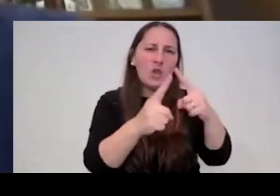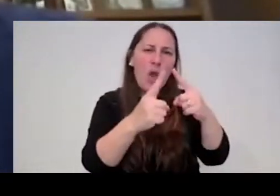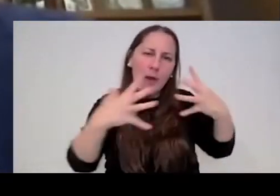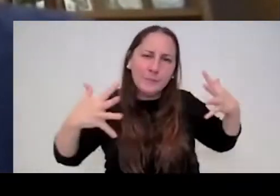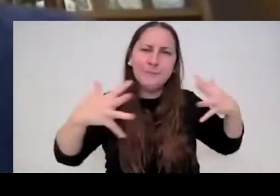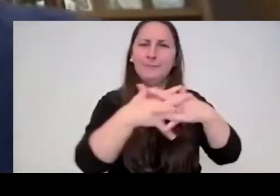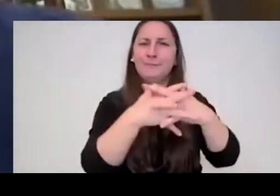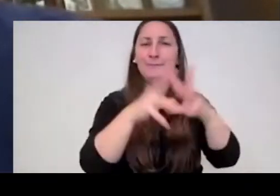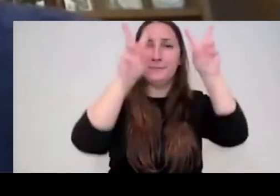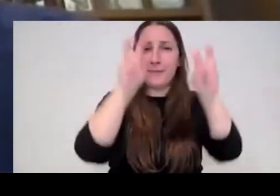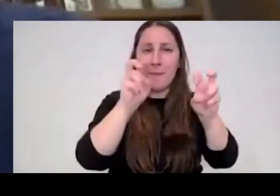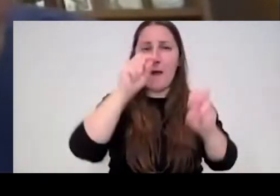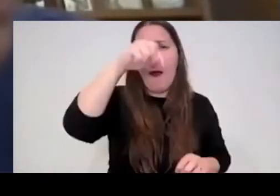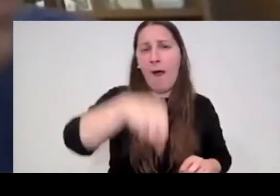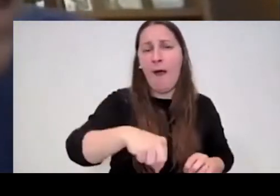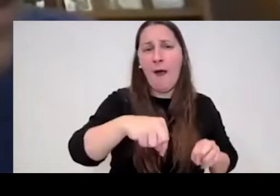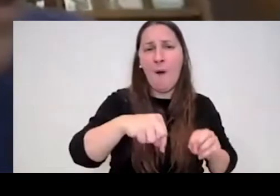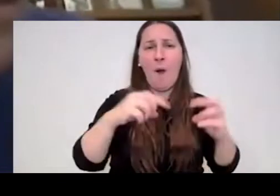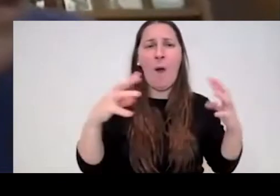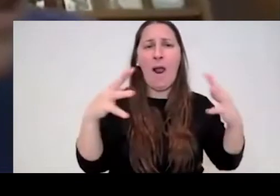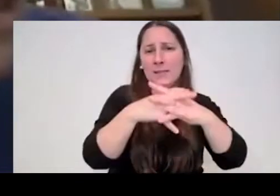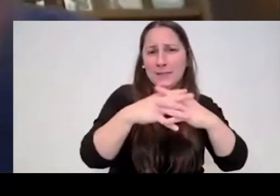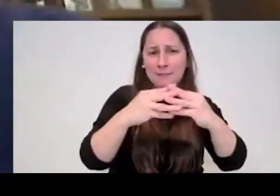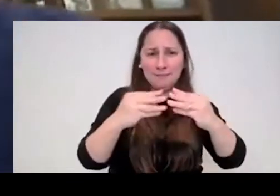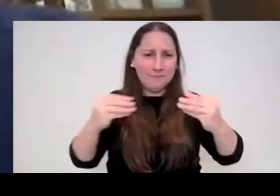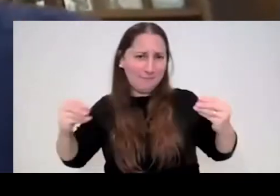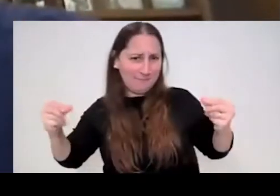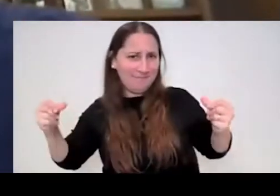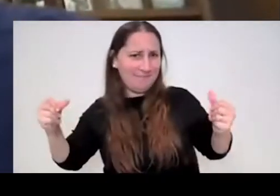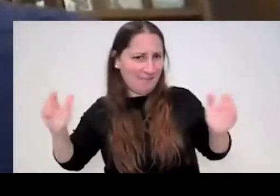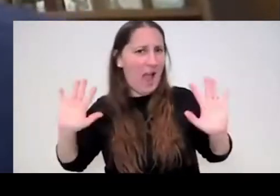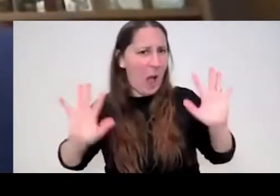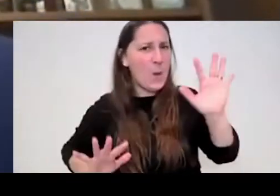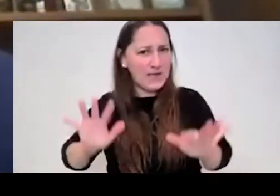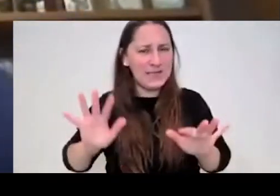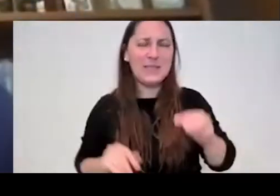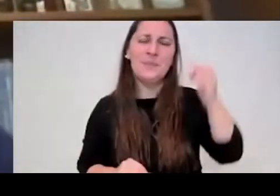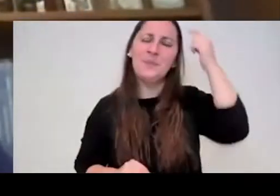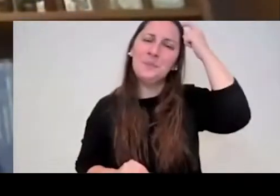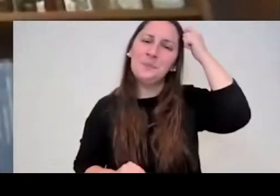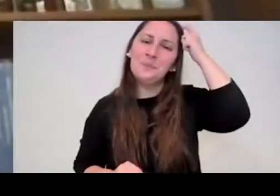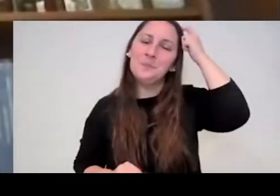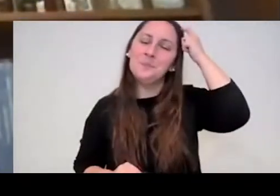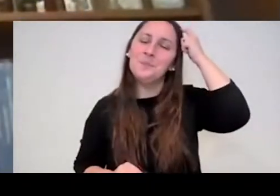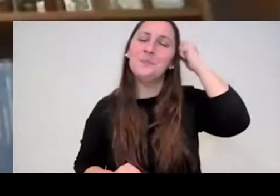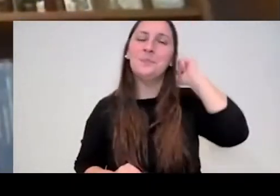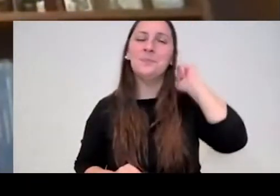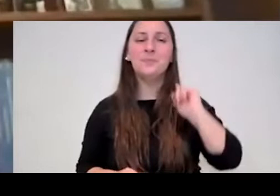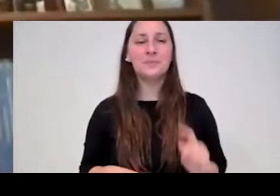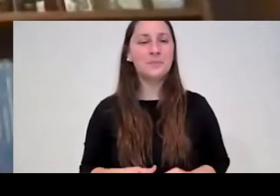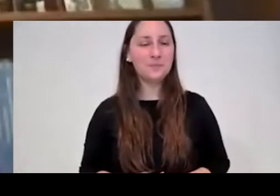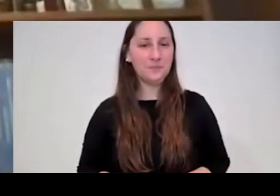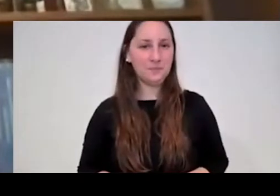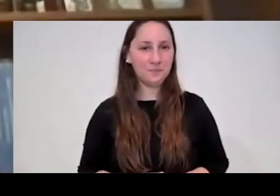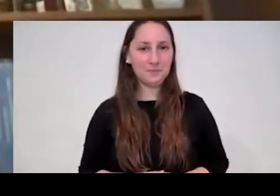que a veces nosotros y nosotras mismas lo consideramos, ¿no? Entonces, si bien vamos